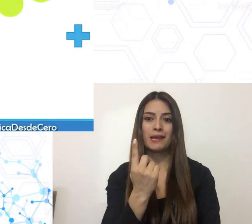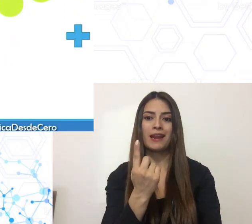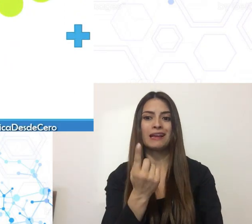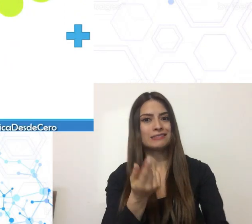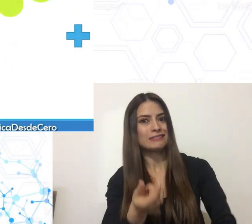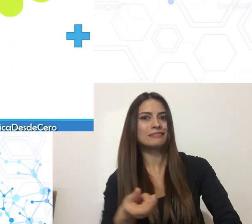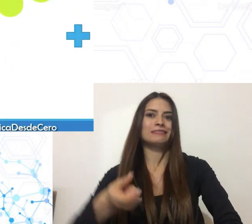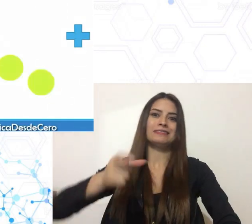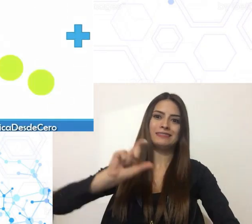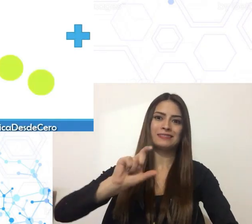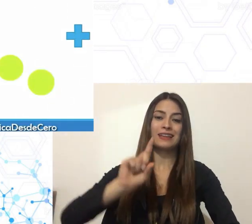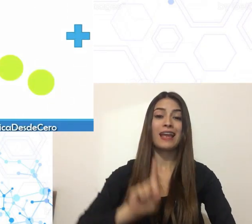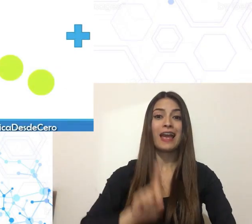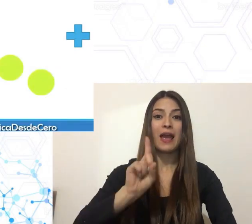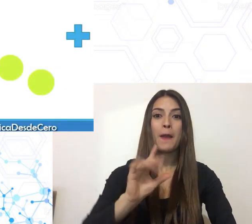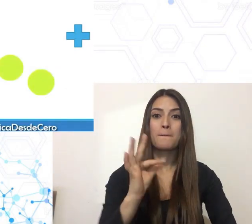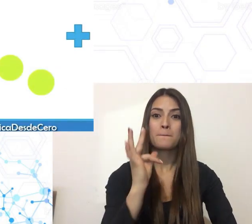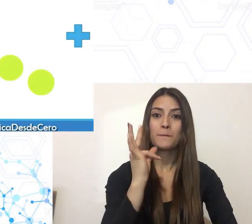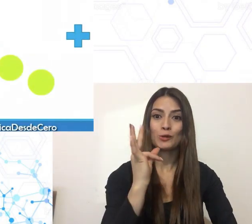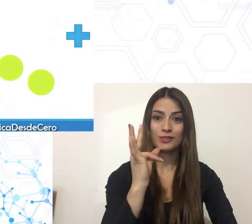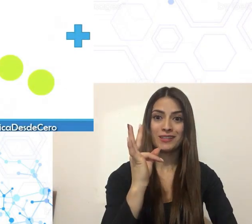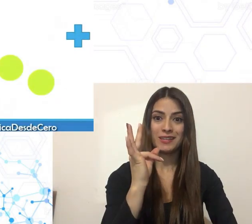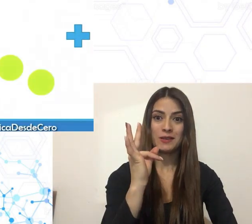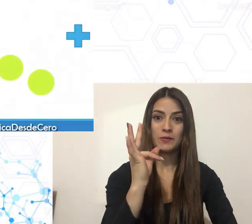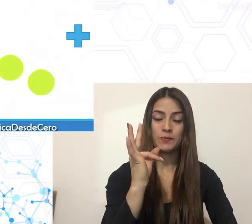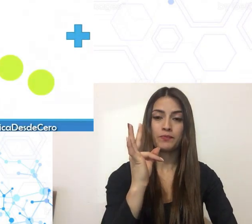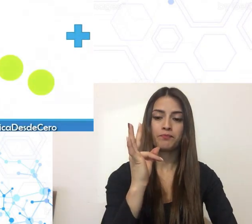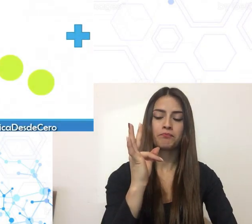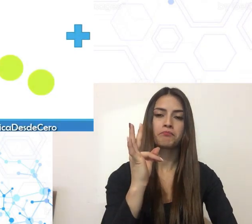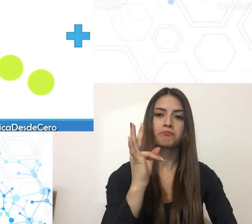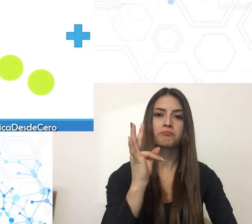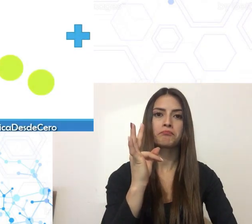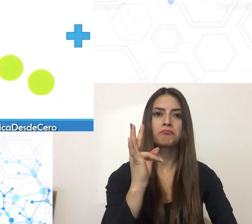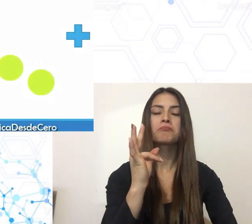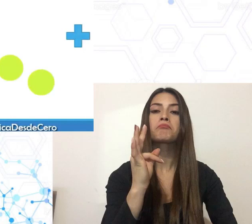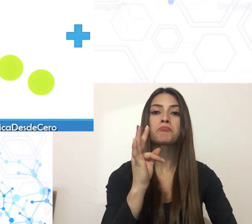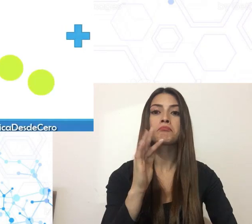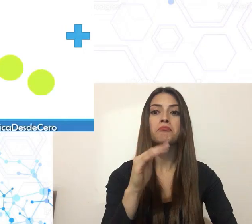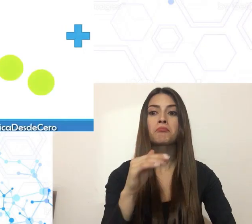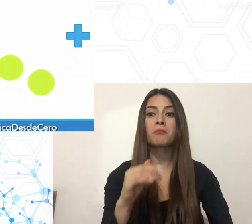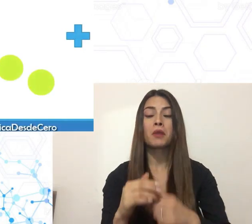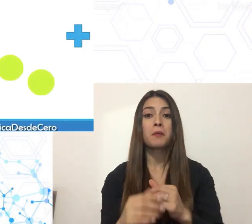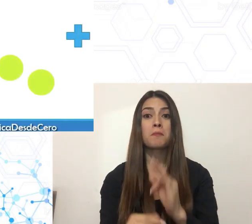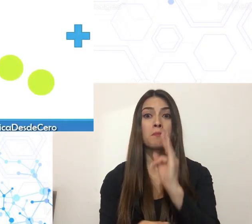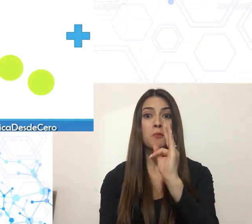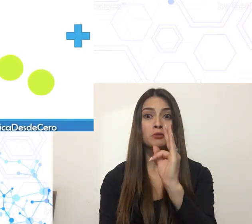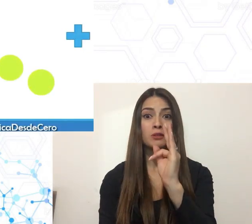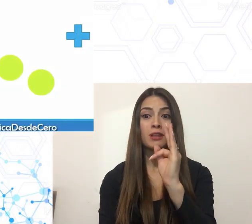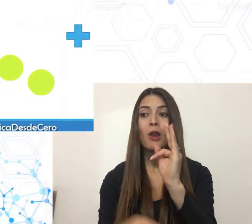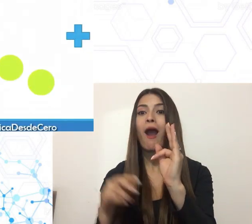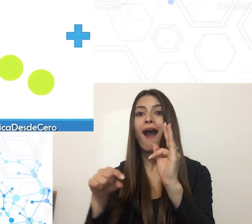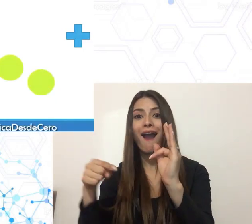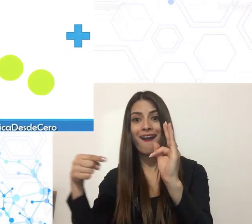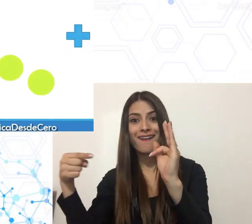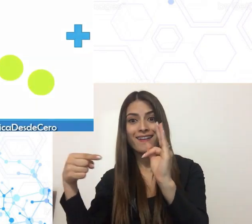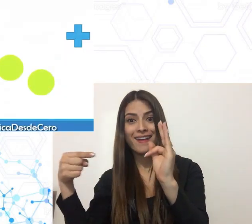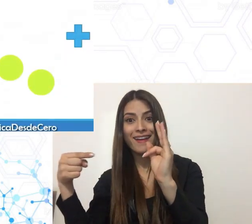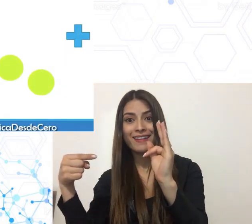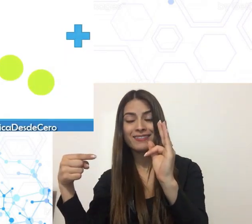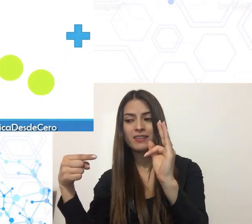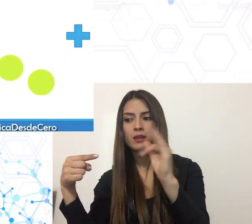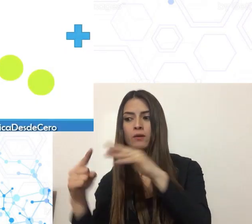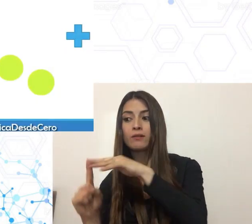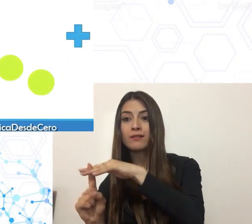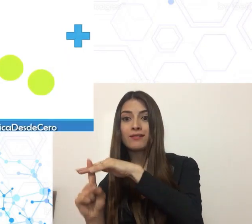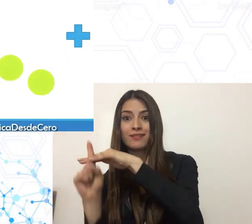a observar qué pasaría si ahora colocamos un campo positivo de un imán, lo que observo es